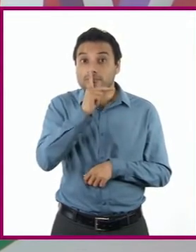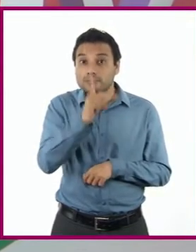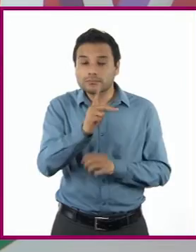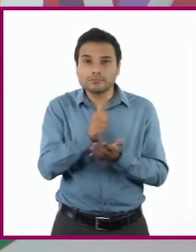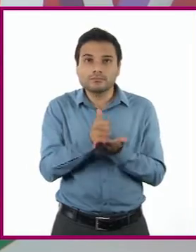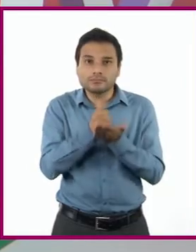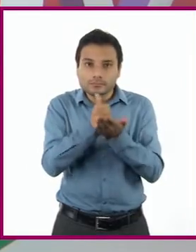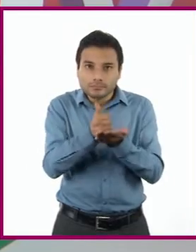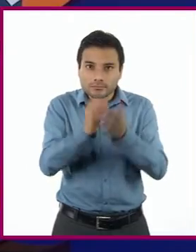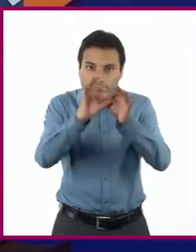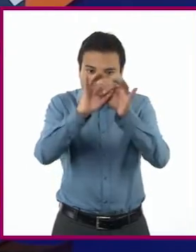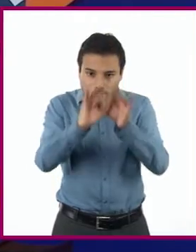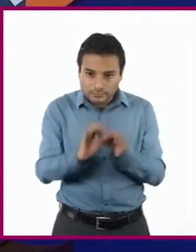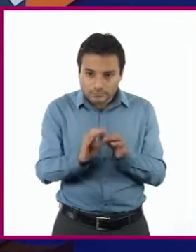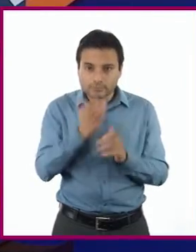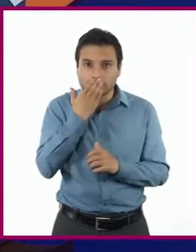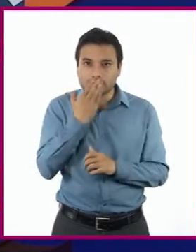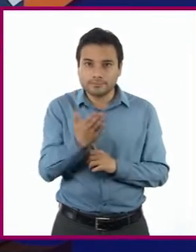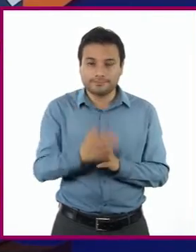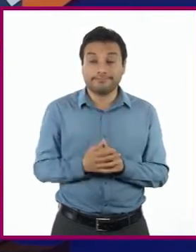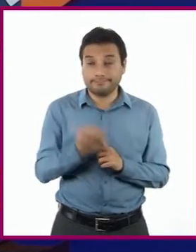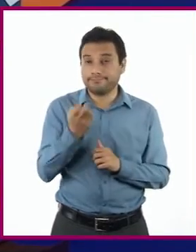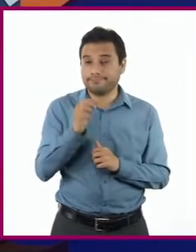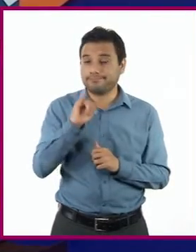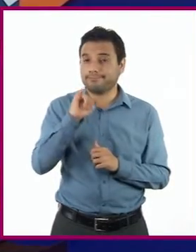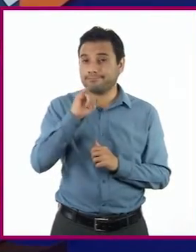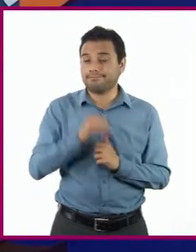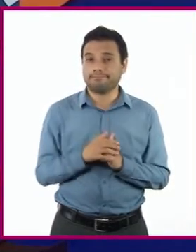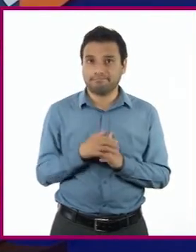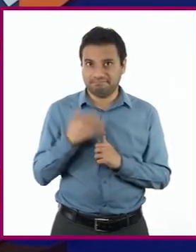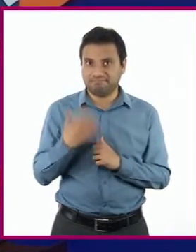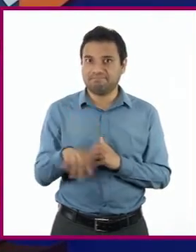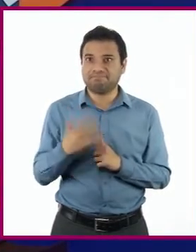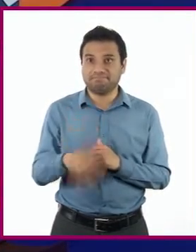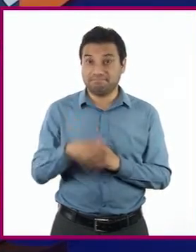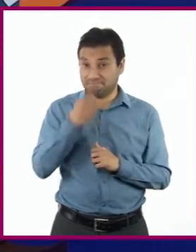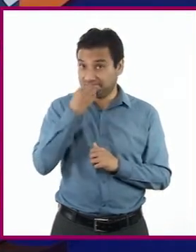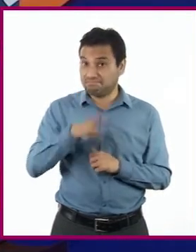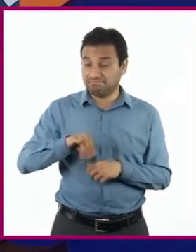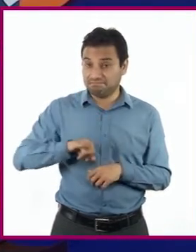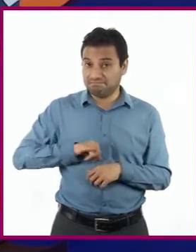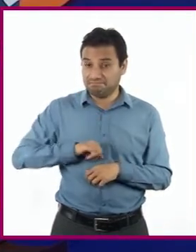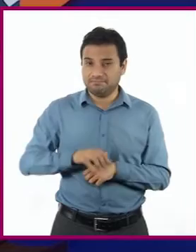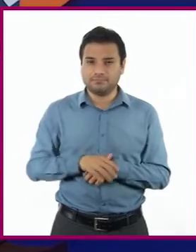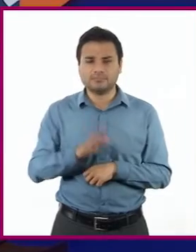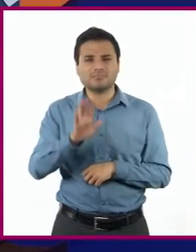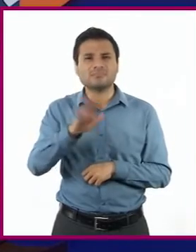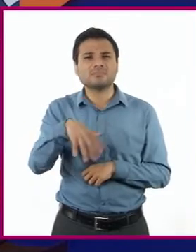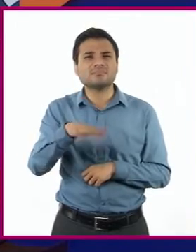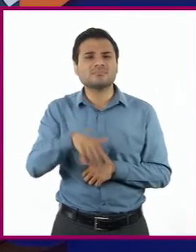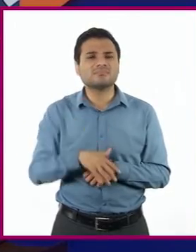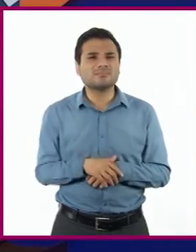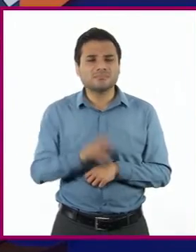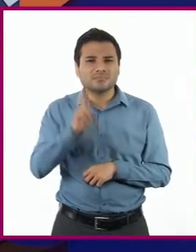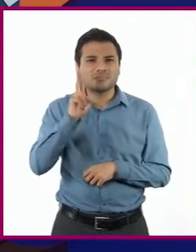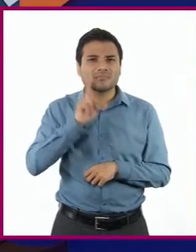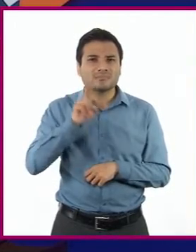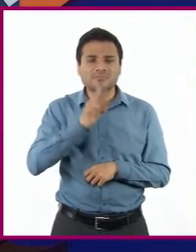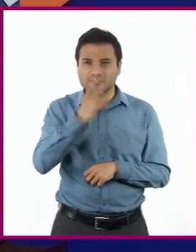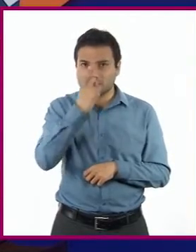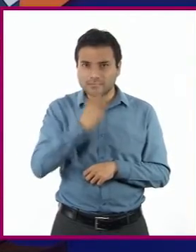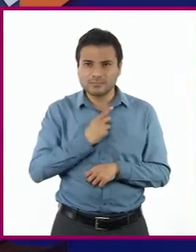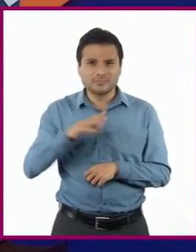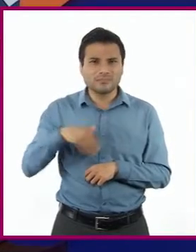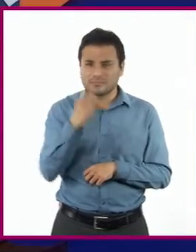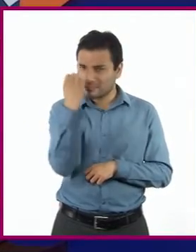al texto. Sí, la verdad es muy interesante. Oye, pero coméntanos sobre el análisis